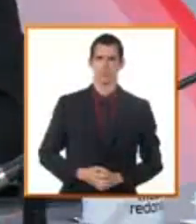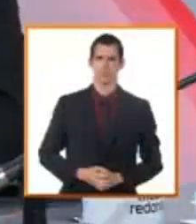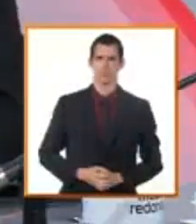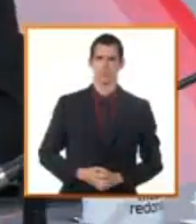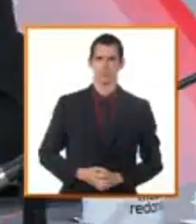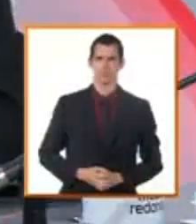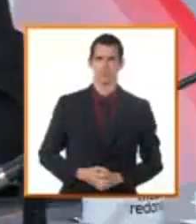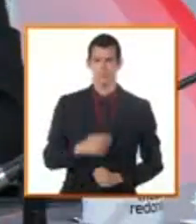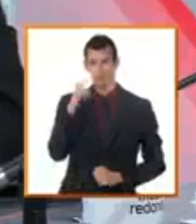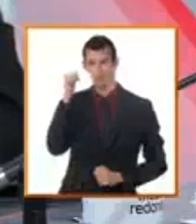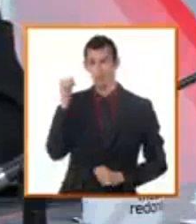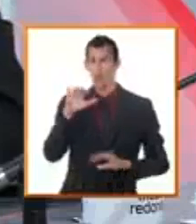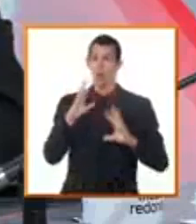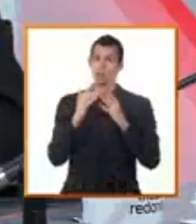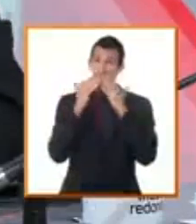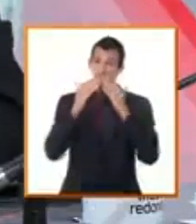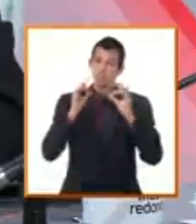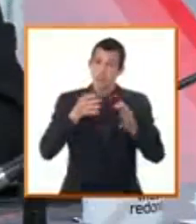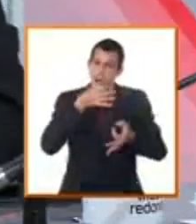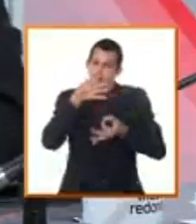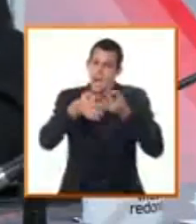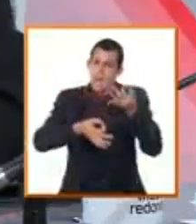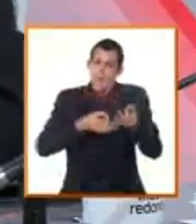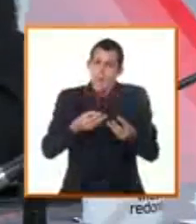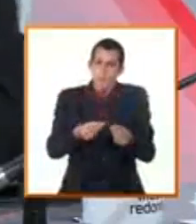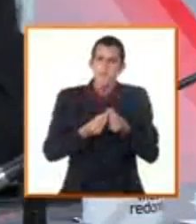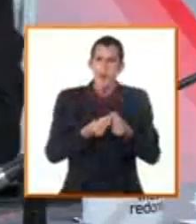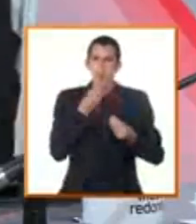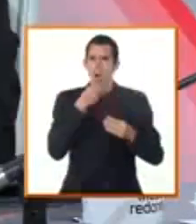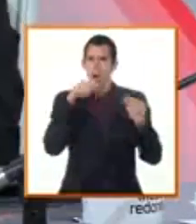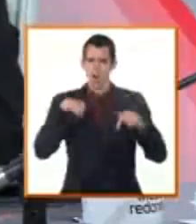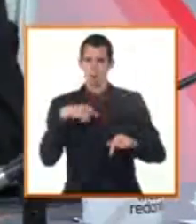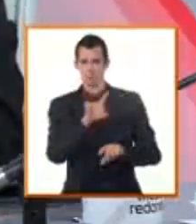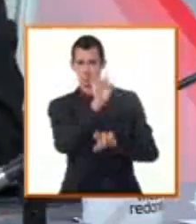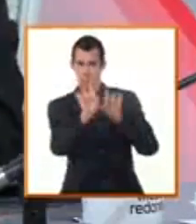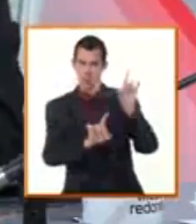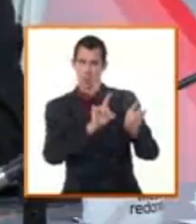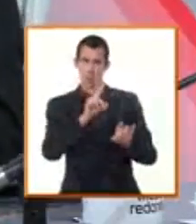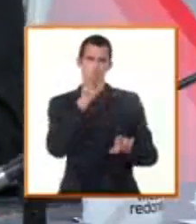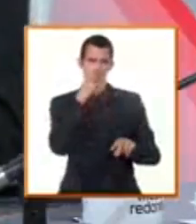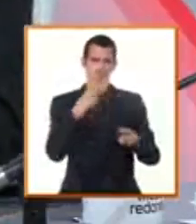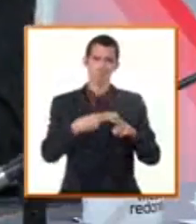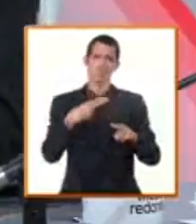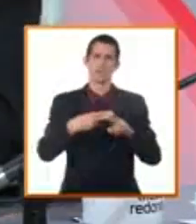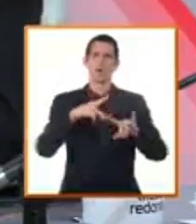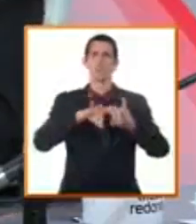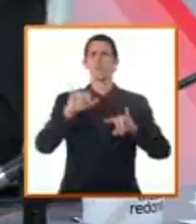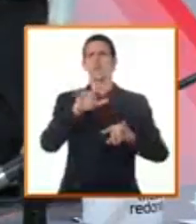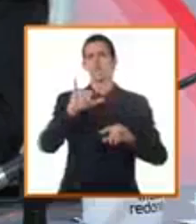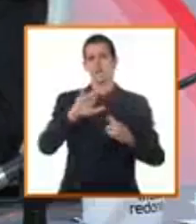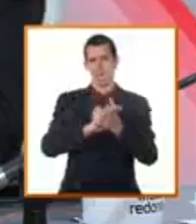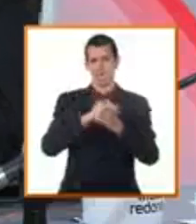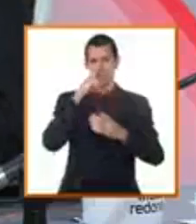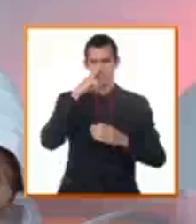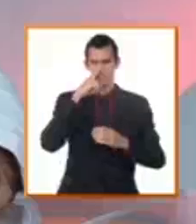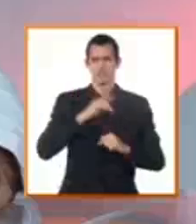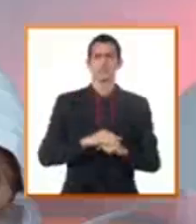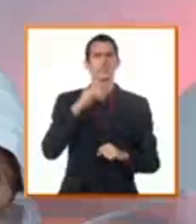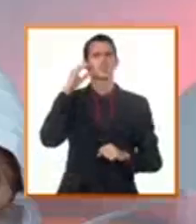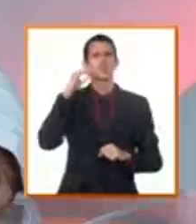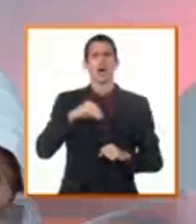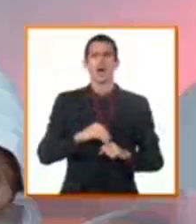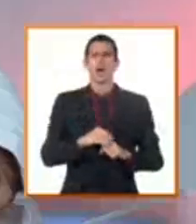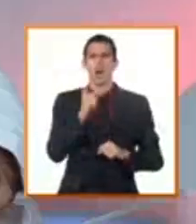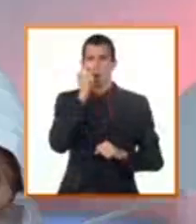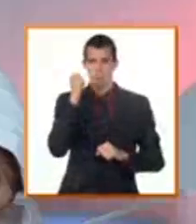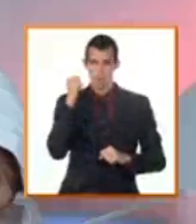sirve para continuar ampliando información con el coronel William Pérez, vicejefe de la Aduana General de la República. ¿Cómo